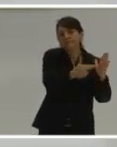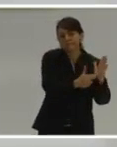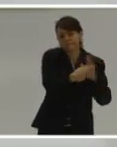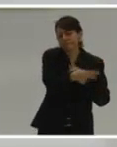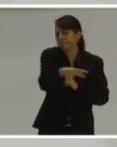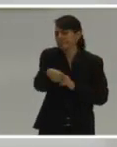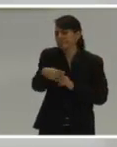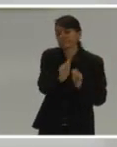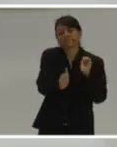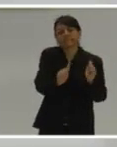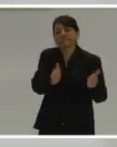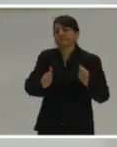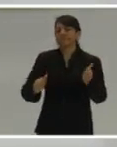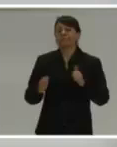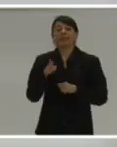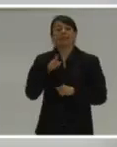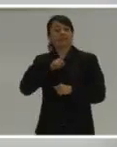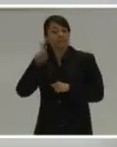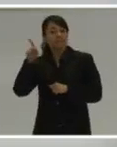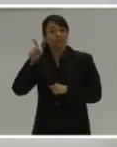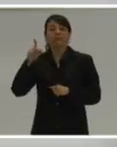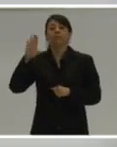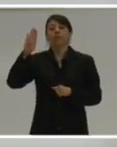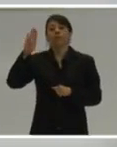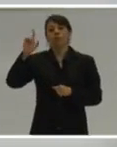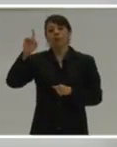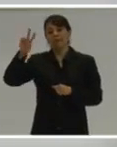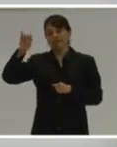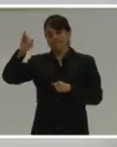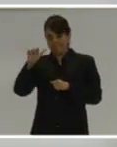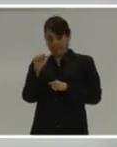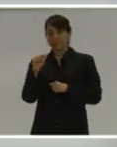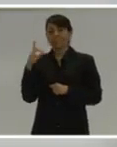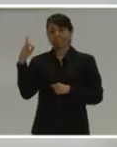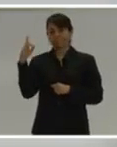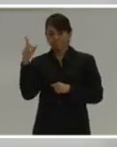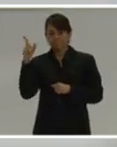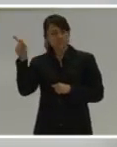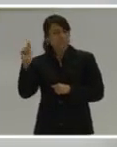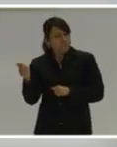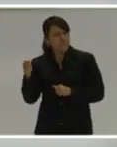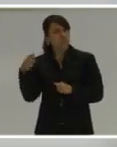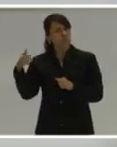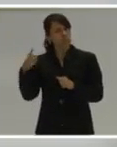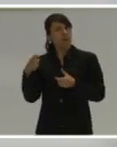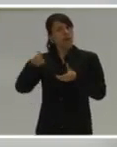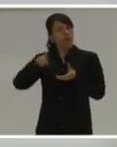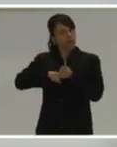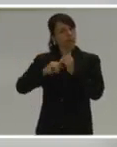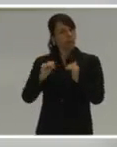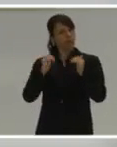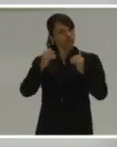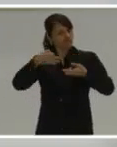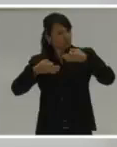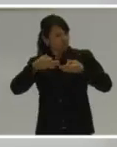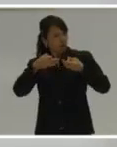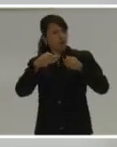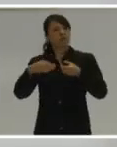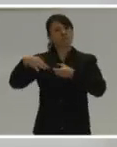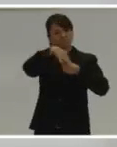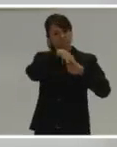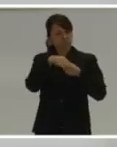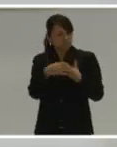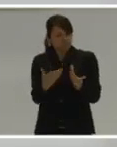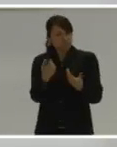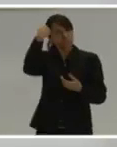Electoral Plurinacional de Bolivia es que cómo va a garantizar, va a proteger